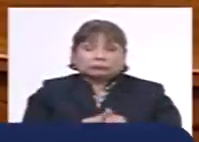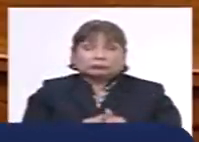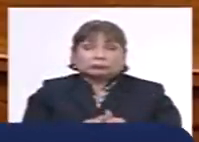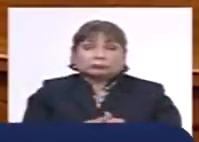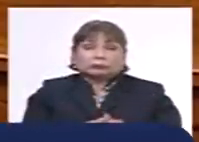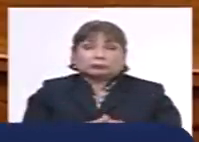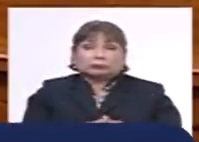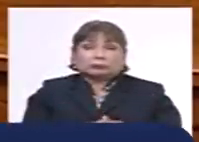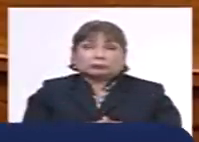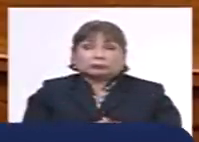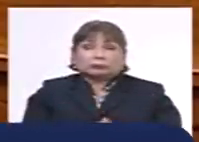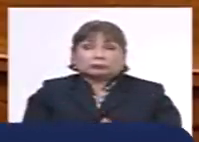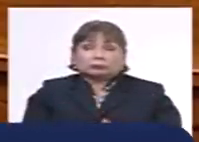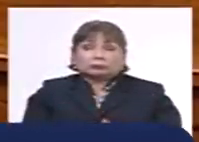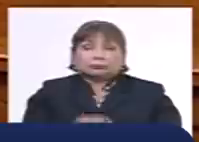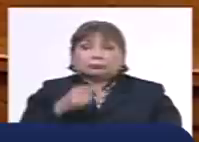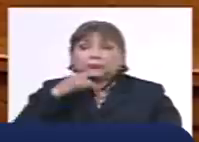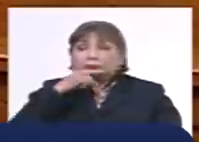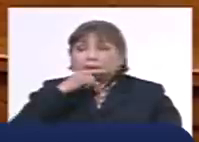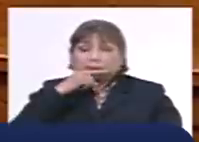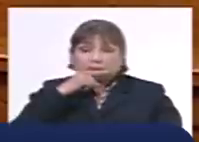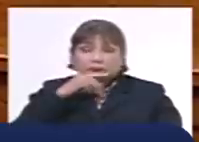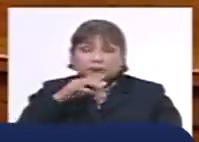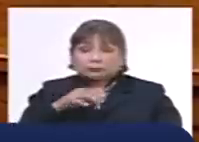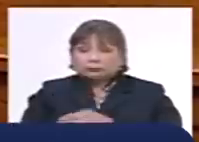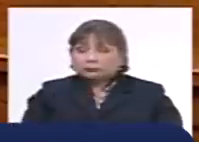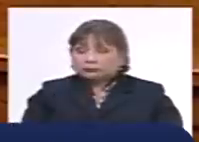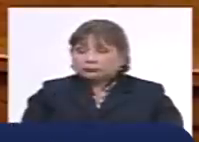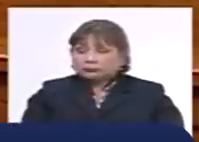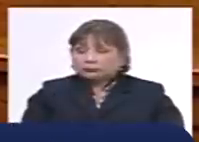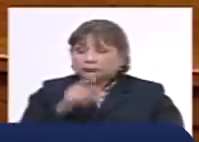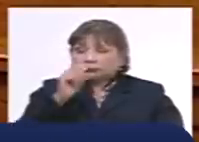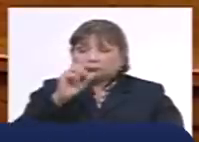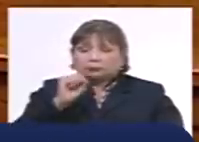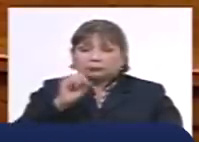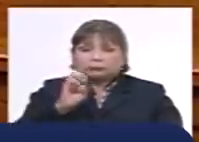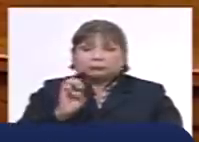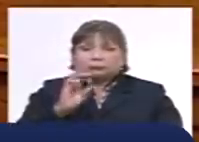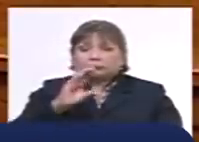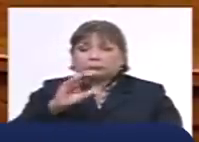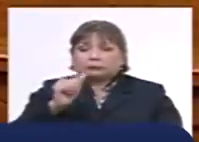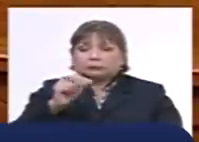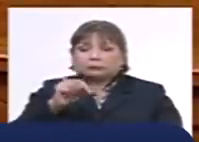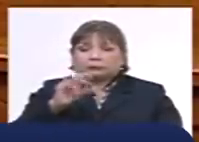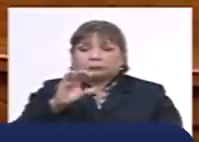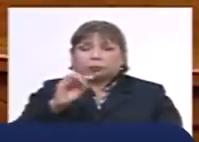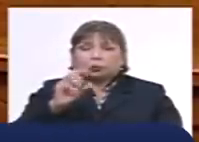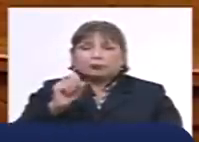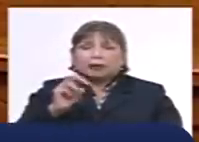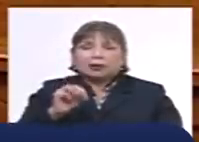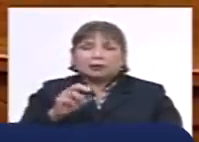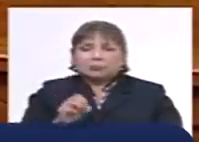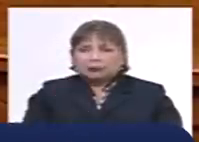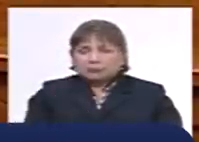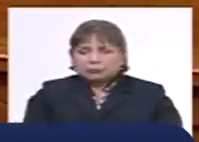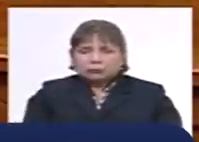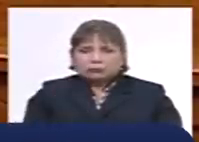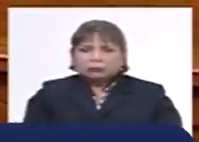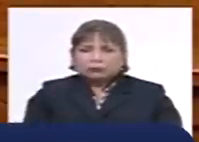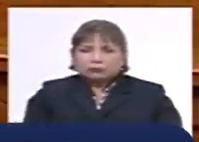la señora Teresa de Calcuta, la madre Teresa de